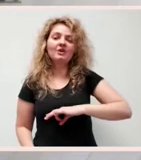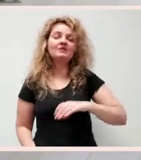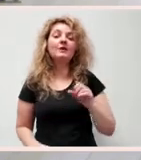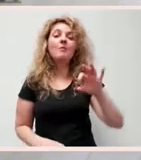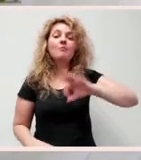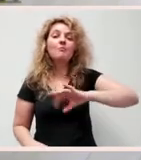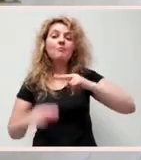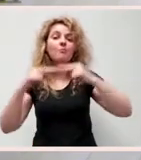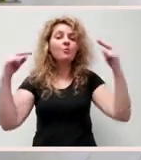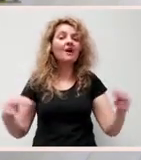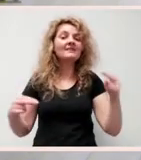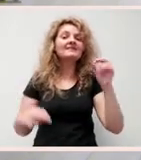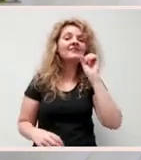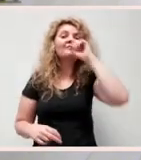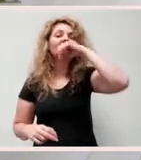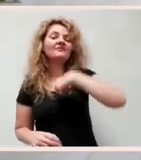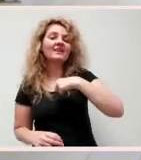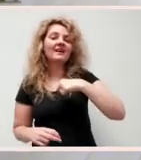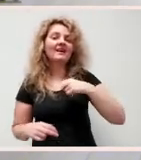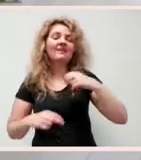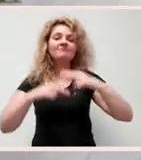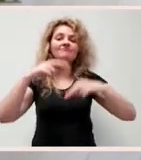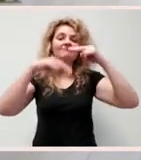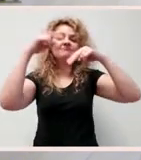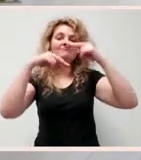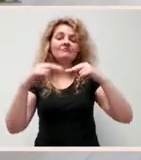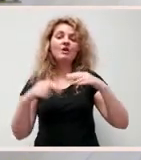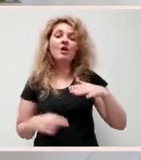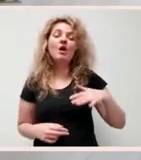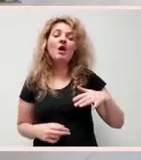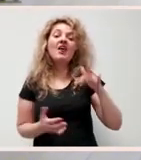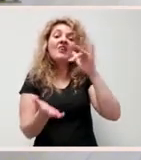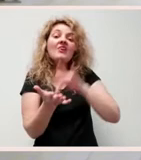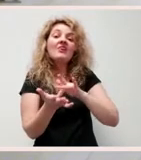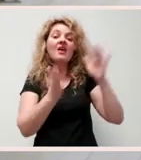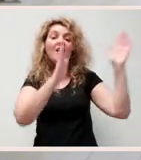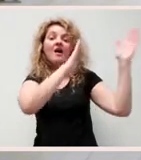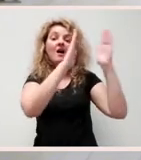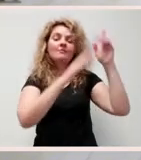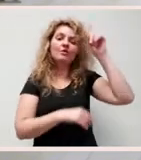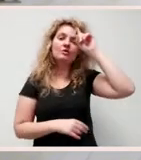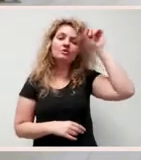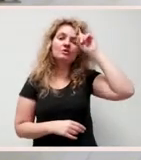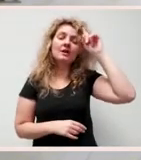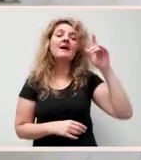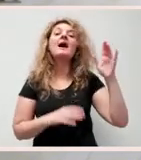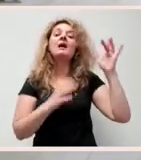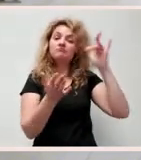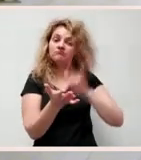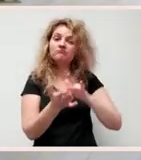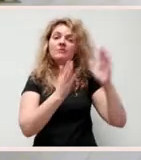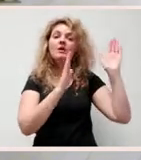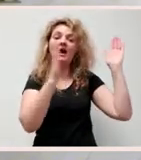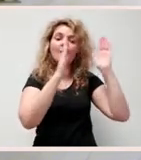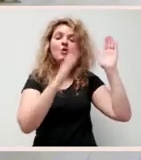edificada precisamente, non se sabe moi ben en que época, pero en época romana, pero non se sabe moi ben todavía en que século.